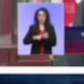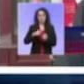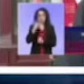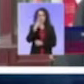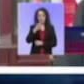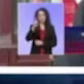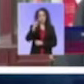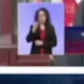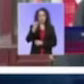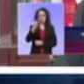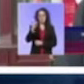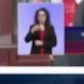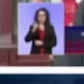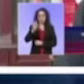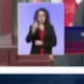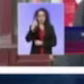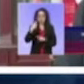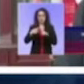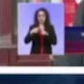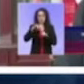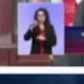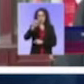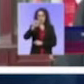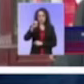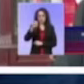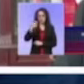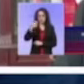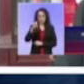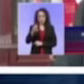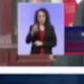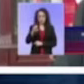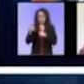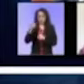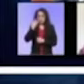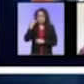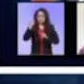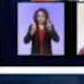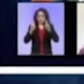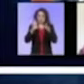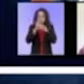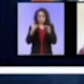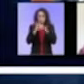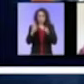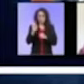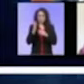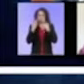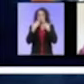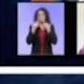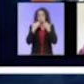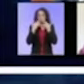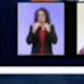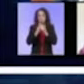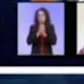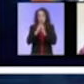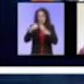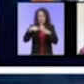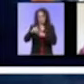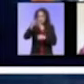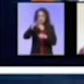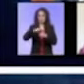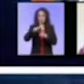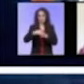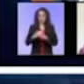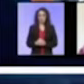magistrados le dieron la razón al INE, diciendo que efectivamente no se había presentado un informe de gastos de precampaña,